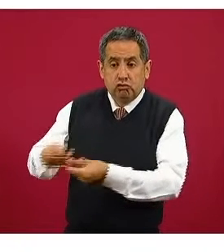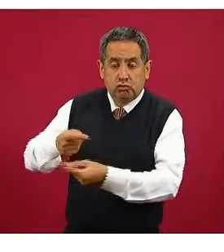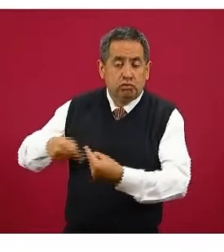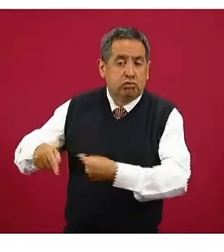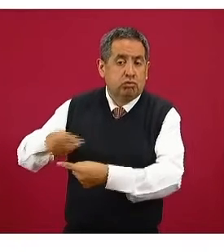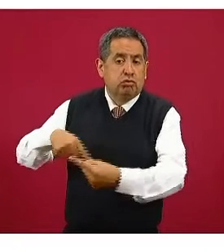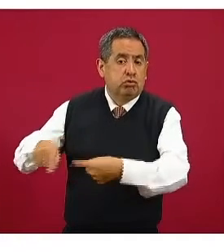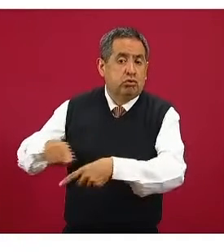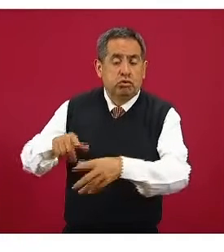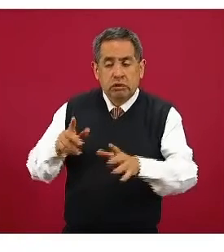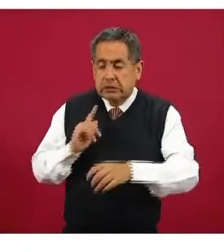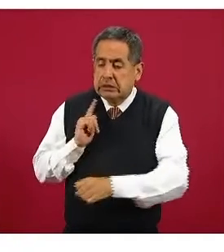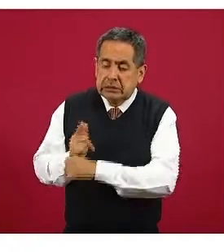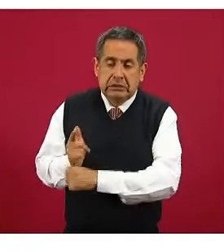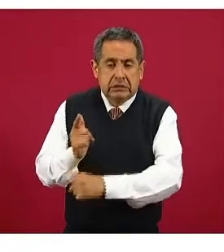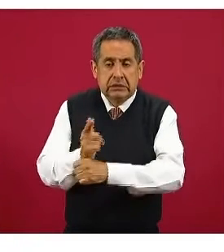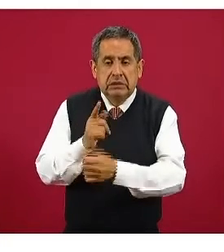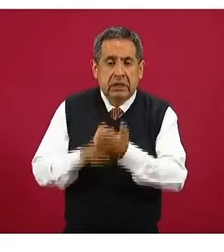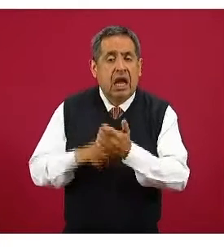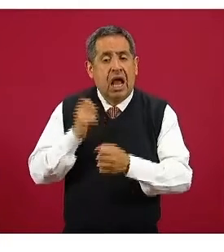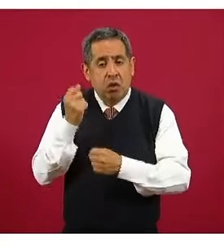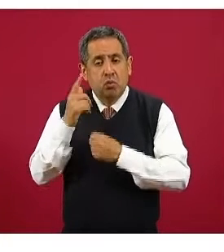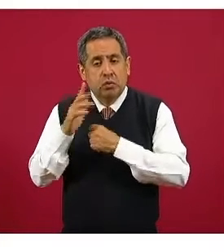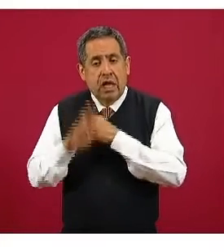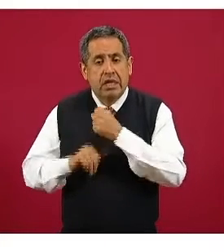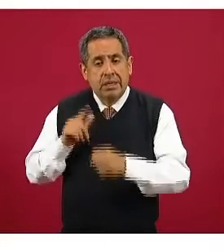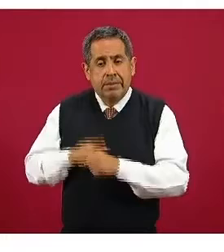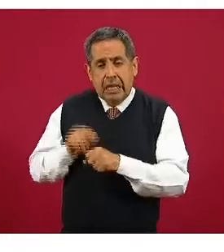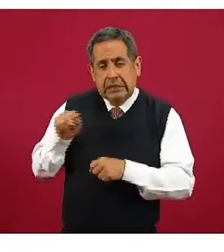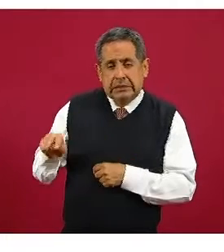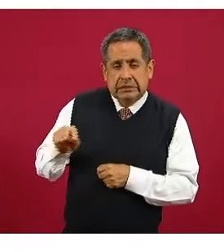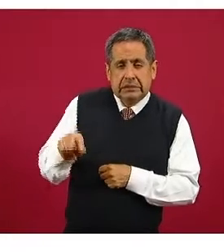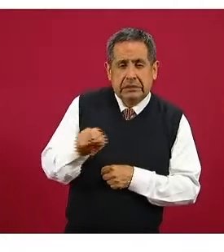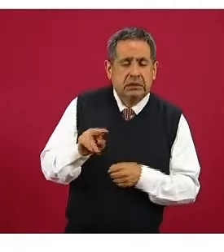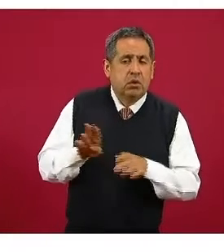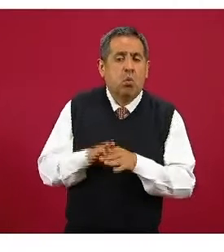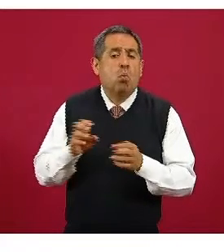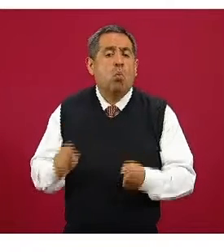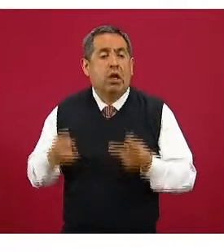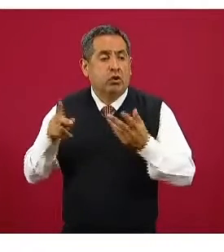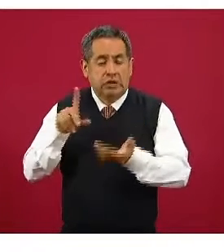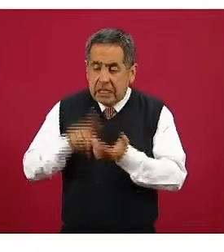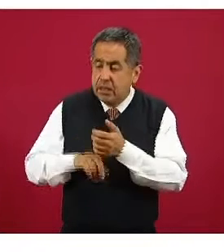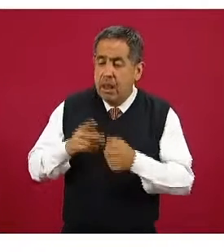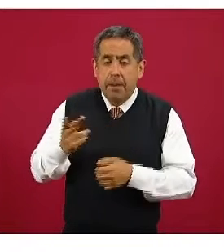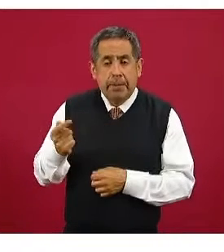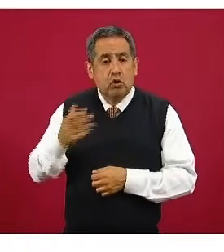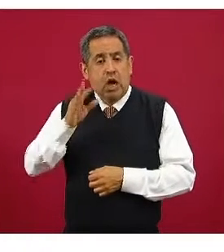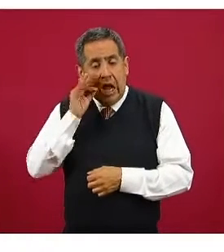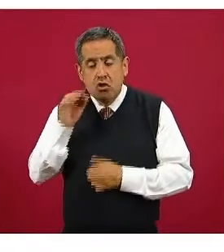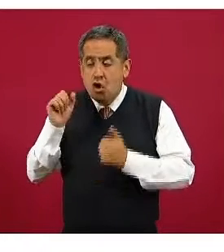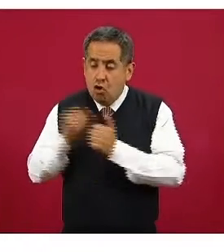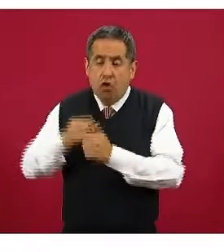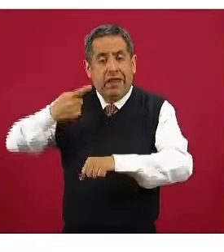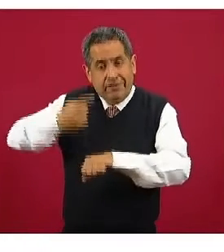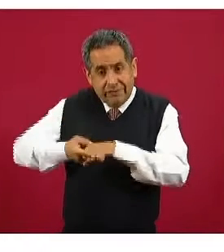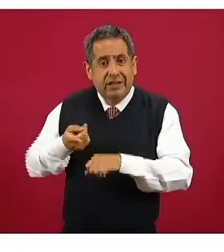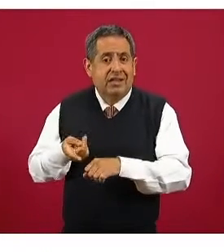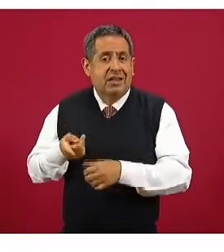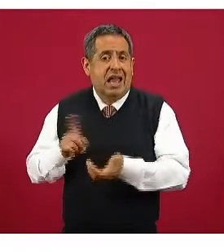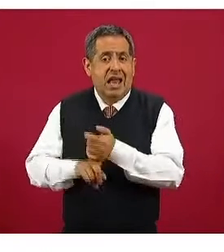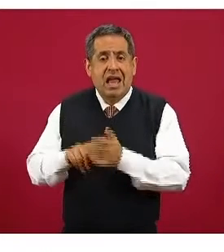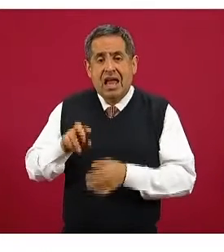y por eso también estamos detectando en animales domésticos especialmente cuántos casos de perros y gatos tenemos infectados.